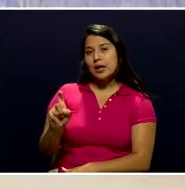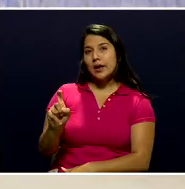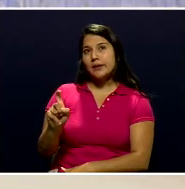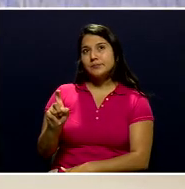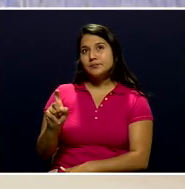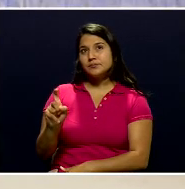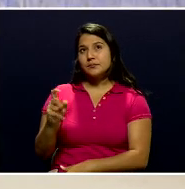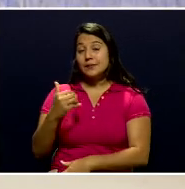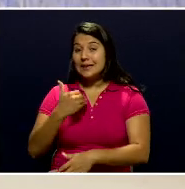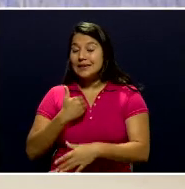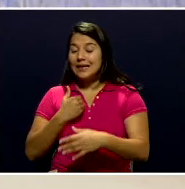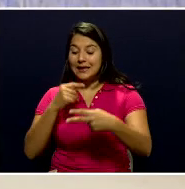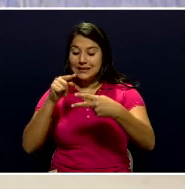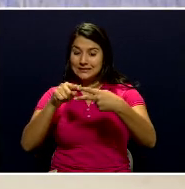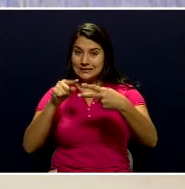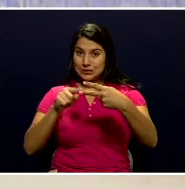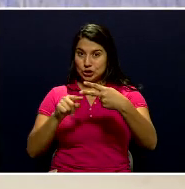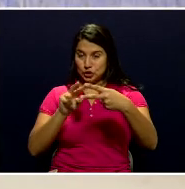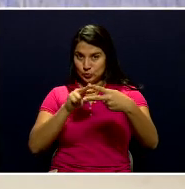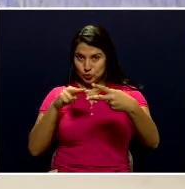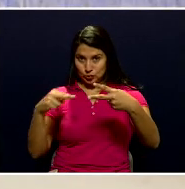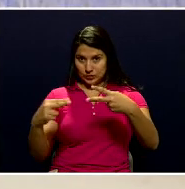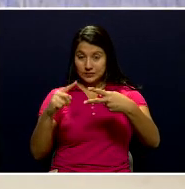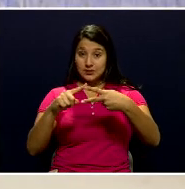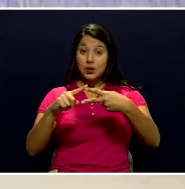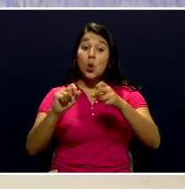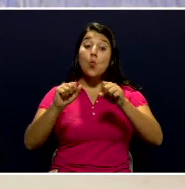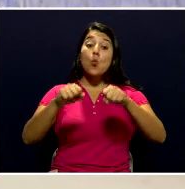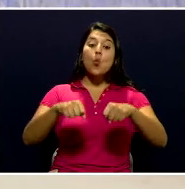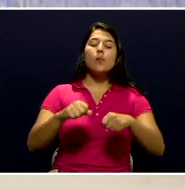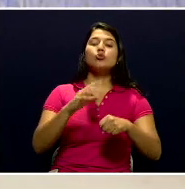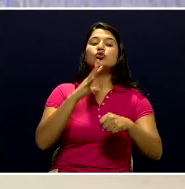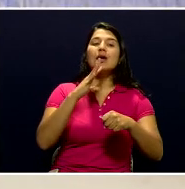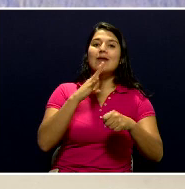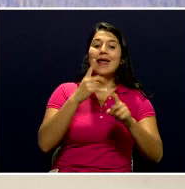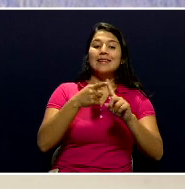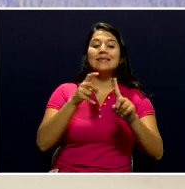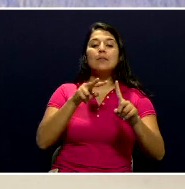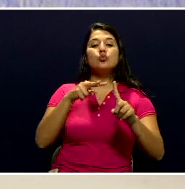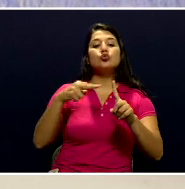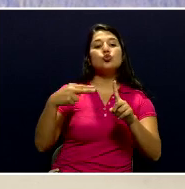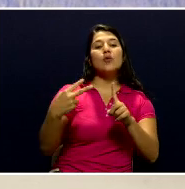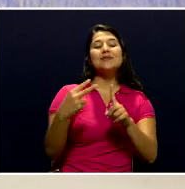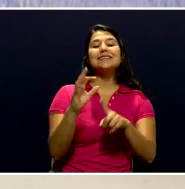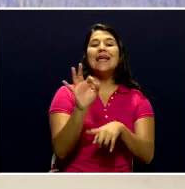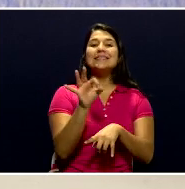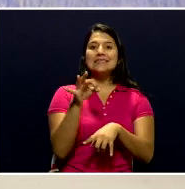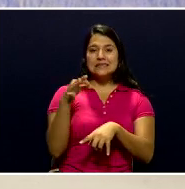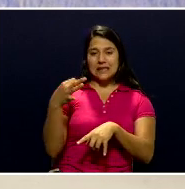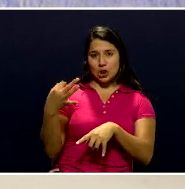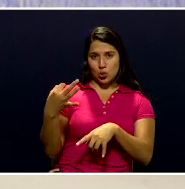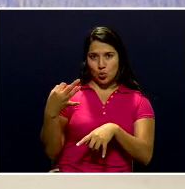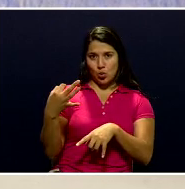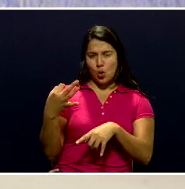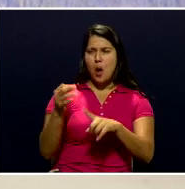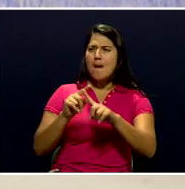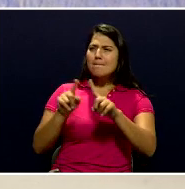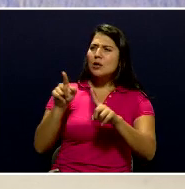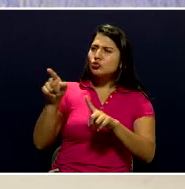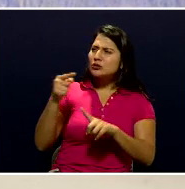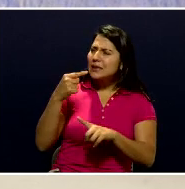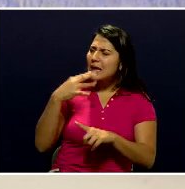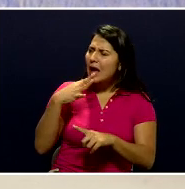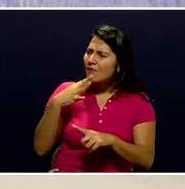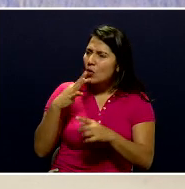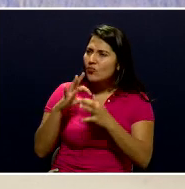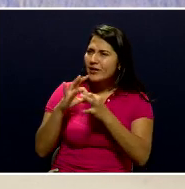tiene dos niveles. Podemos hablar de estilos arquitectónicos, pero usted empezó a hablar de recorrido de